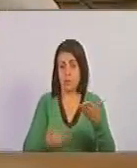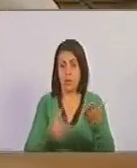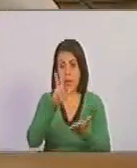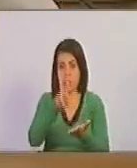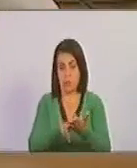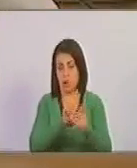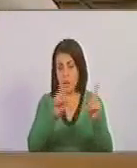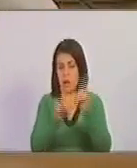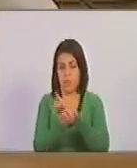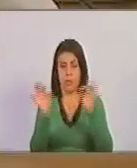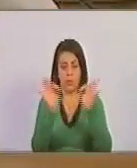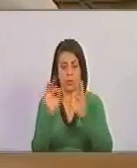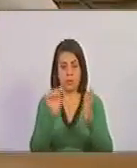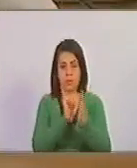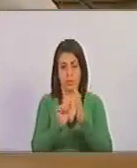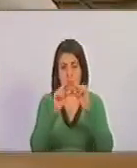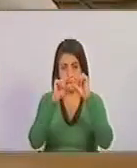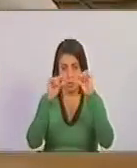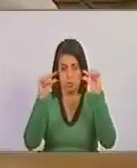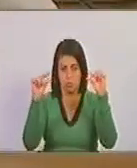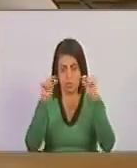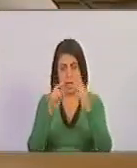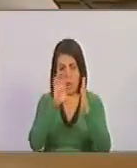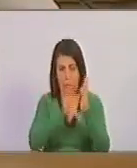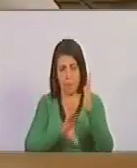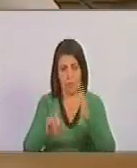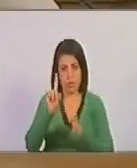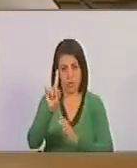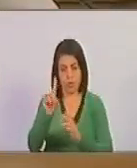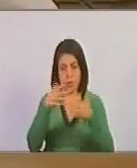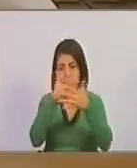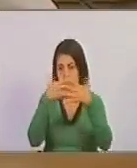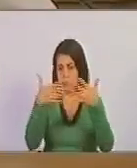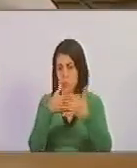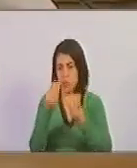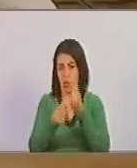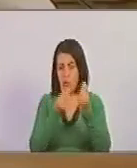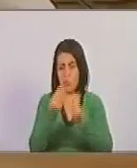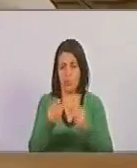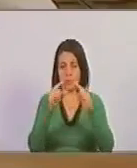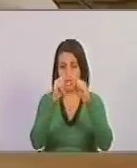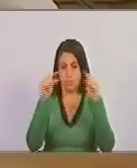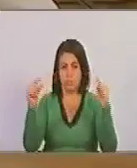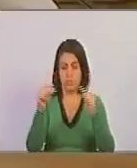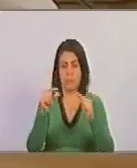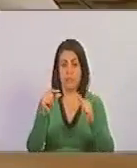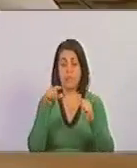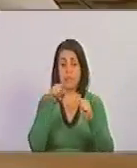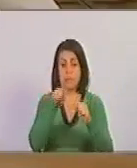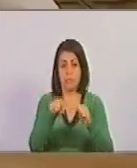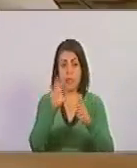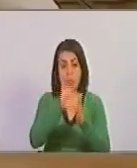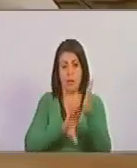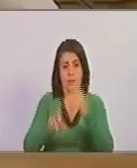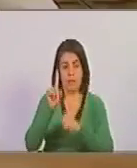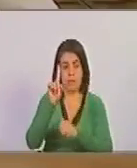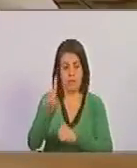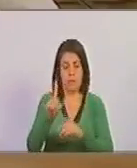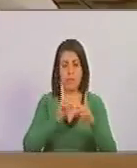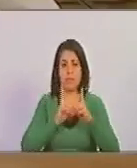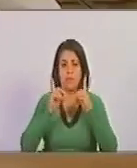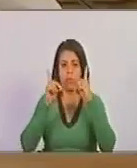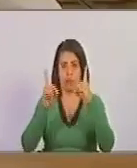aprobar sin modificación el acápice del capítulo 1, el cual queda redactado en los siguientes términos. Acápice. Capítulo 1,